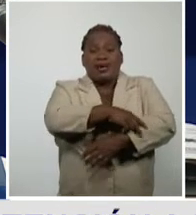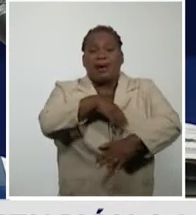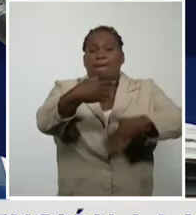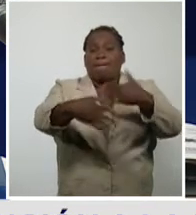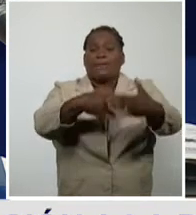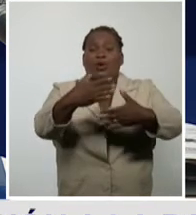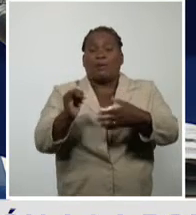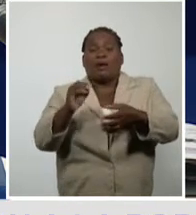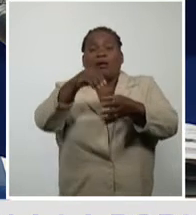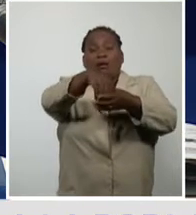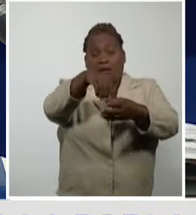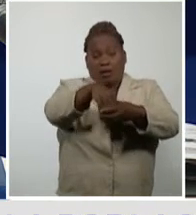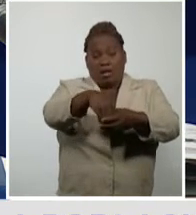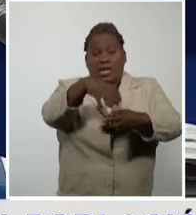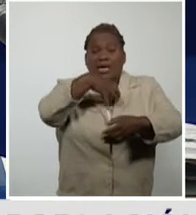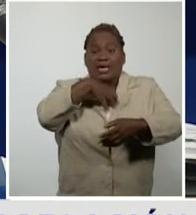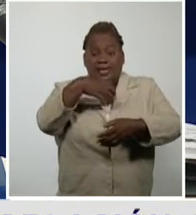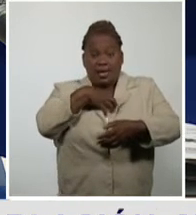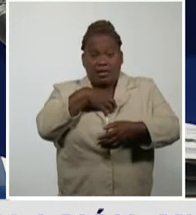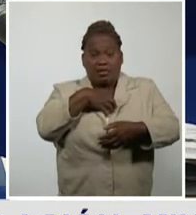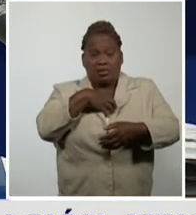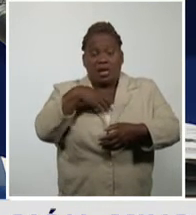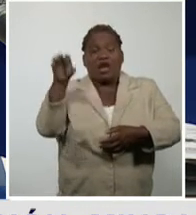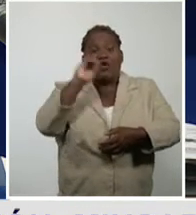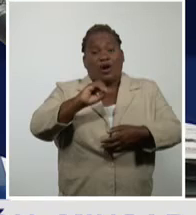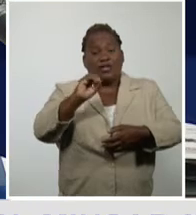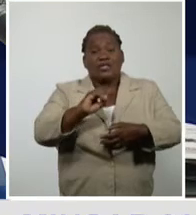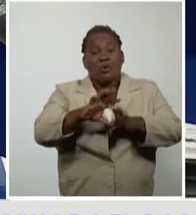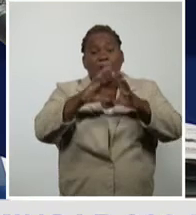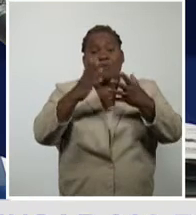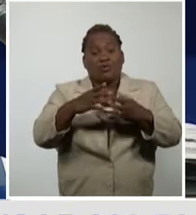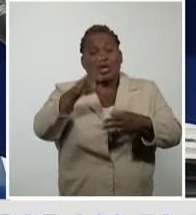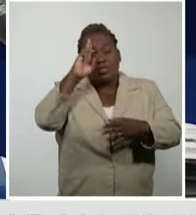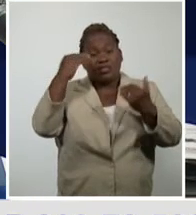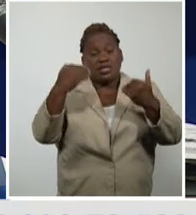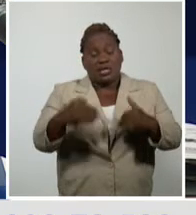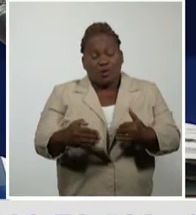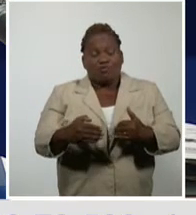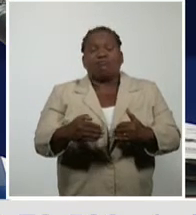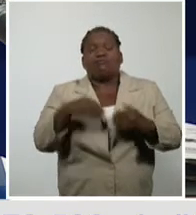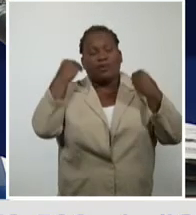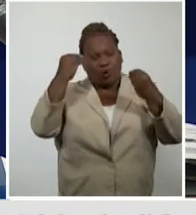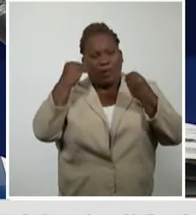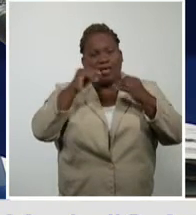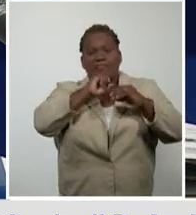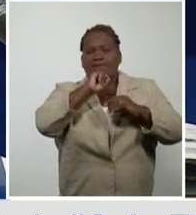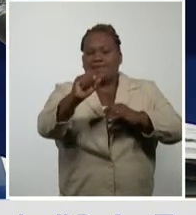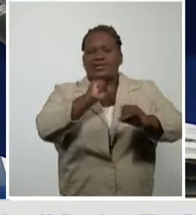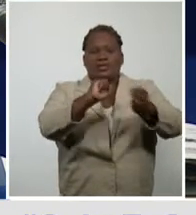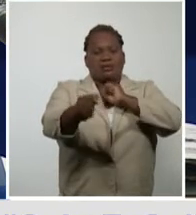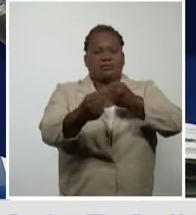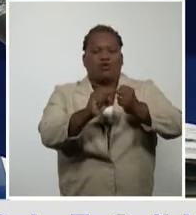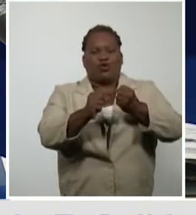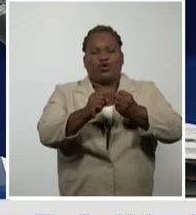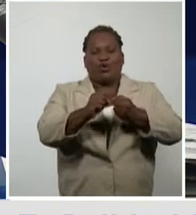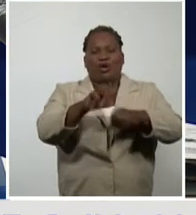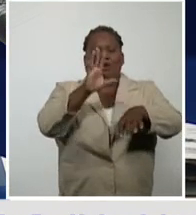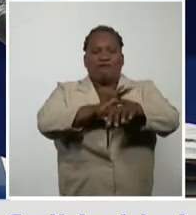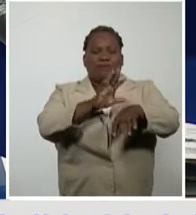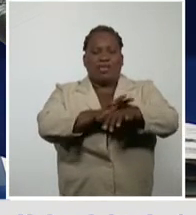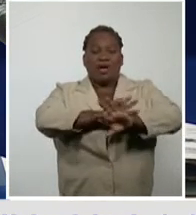internos que puedan existir hacen difícil el control de la enfermedad, y ya tanto el número de